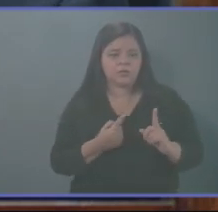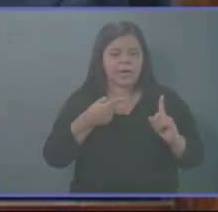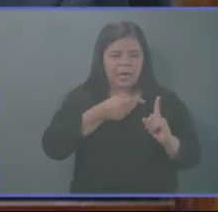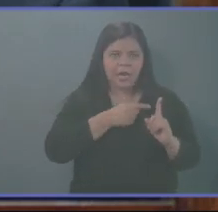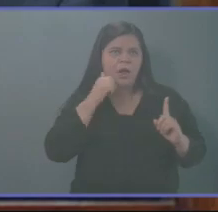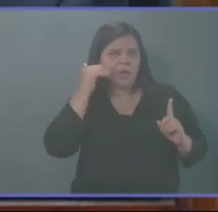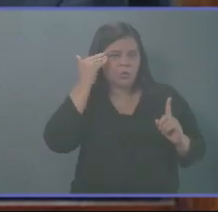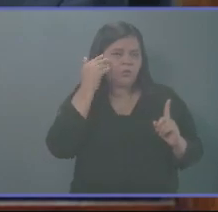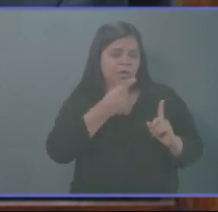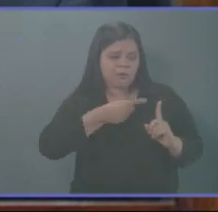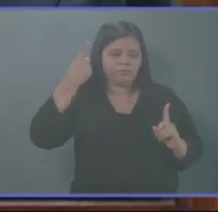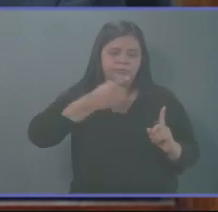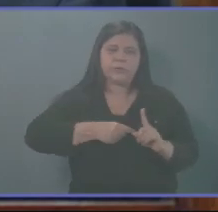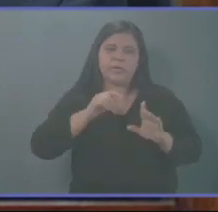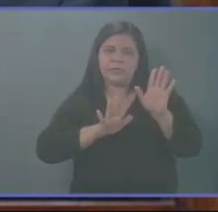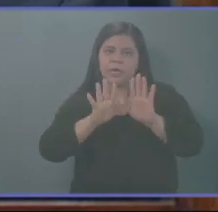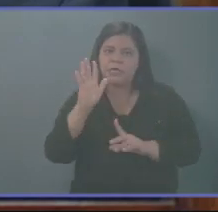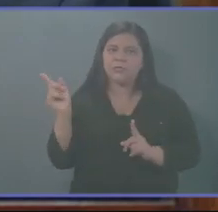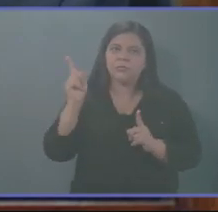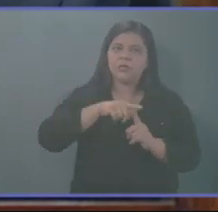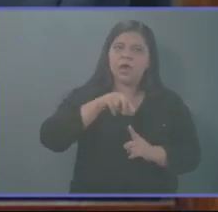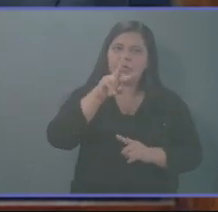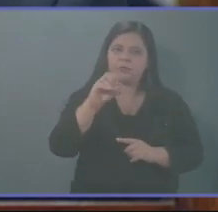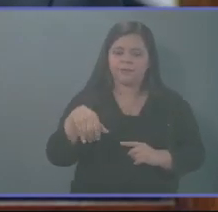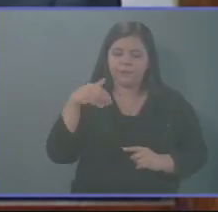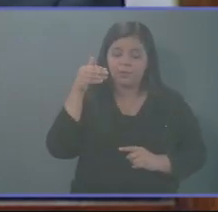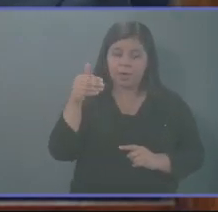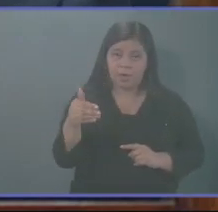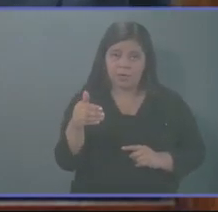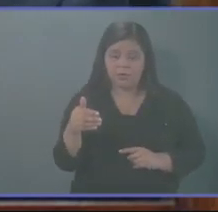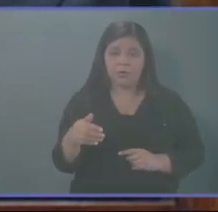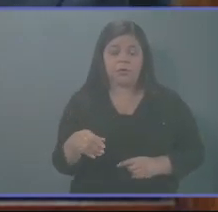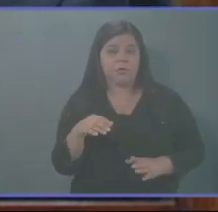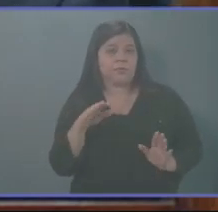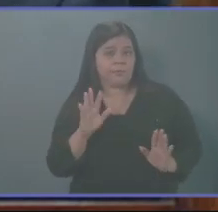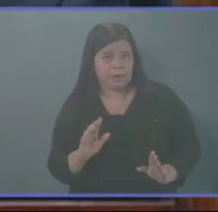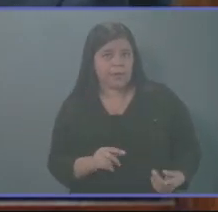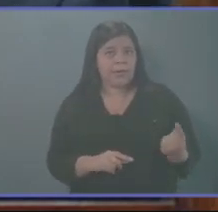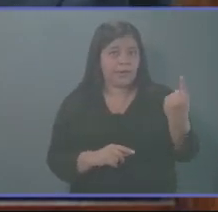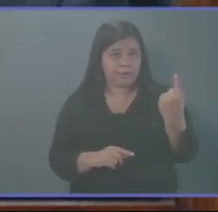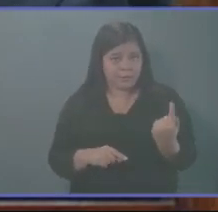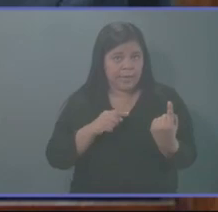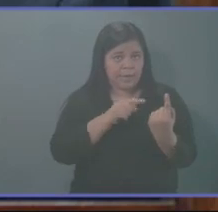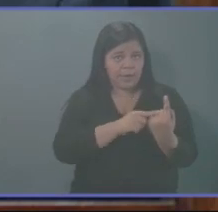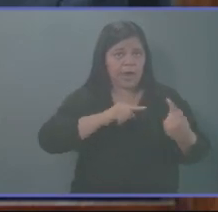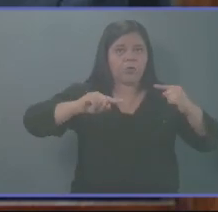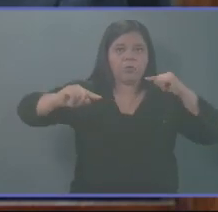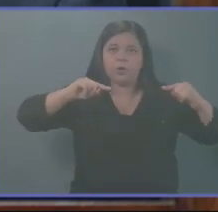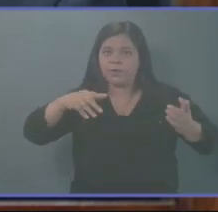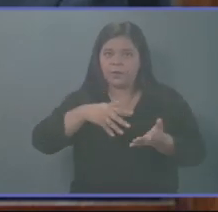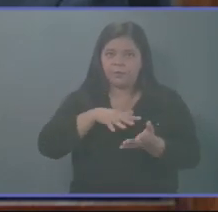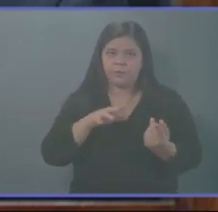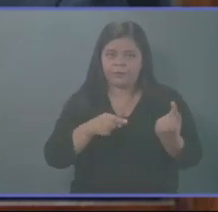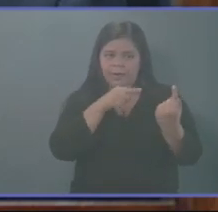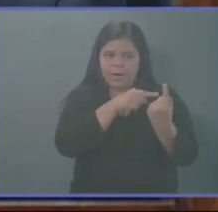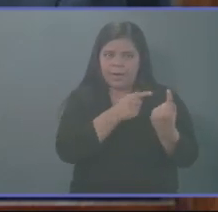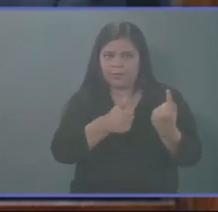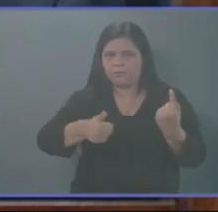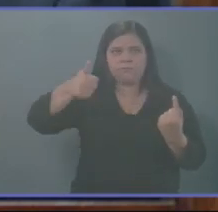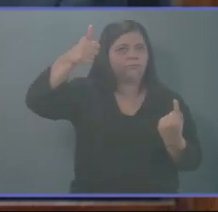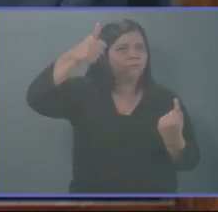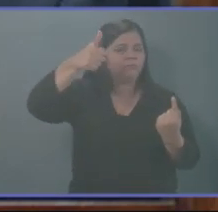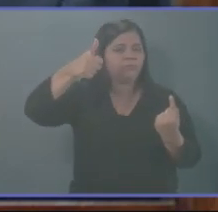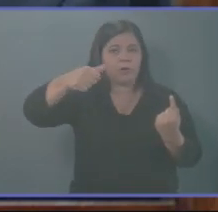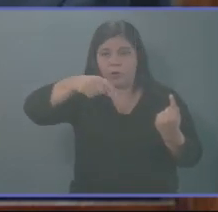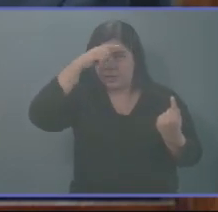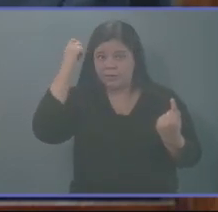de 15 a 20 años. Si el autor o partícipe fuera autoridad pública, agente de autoridad, funcionario o